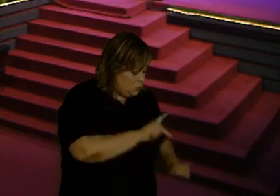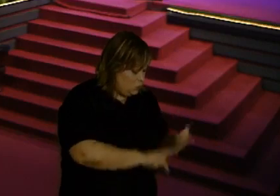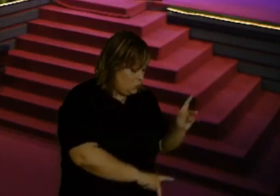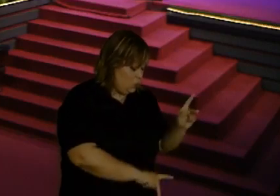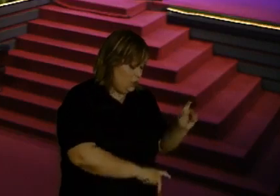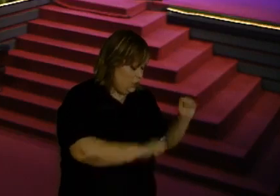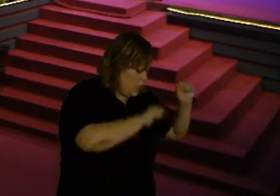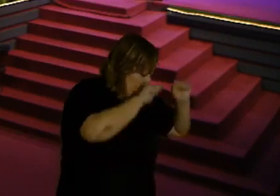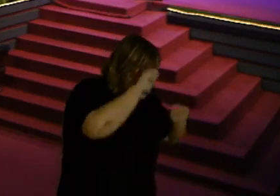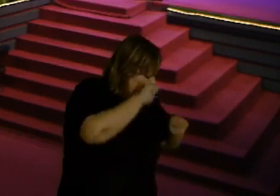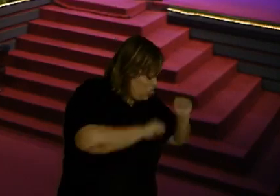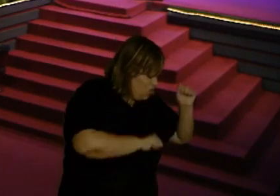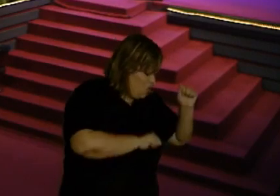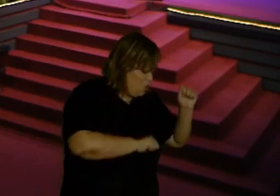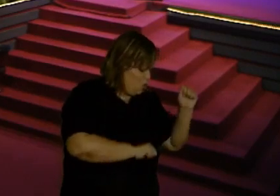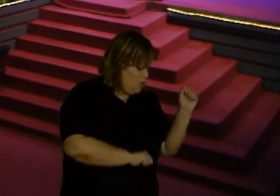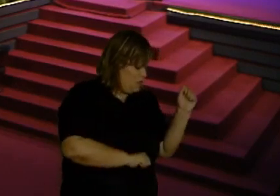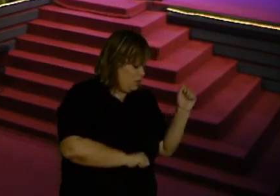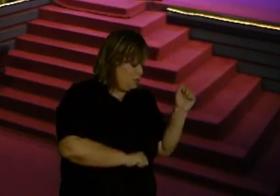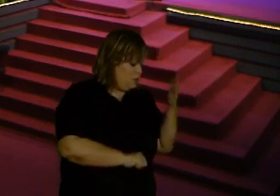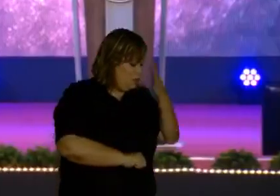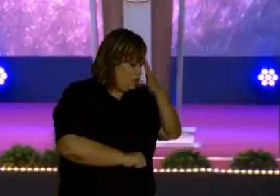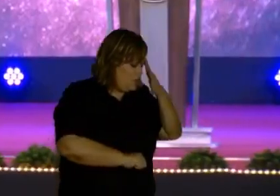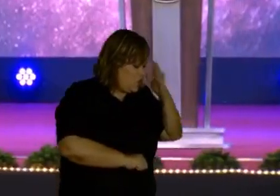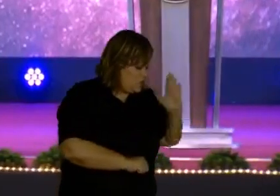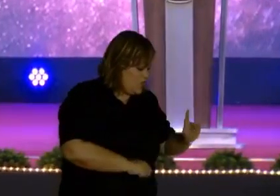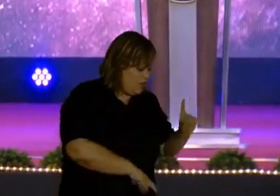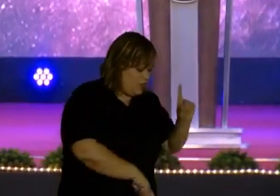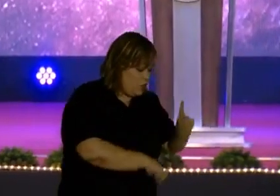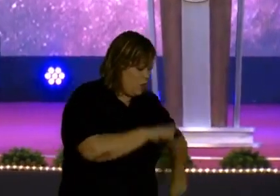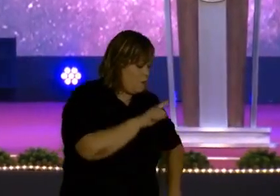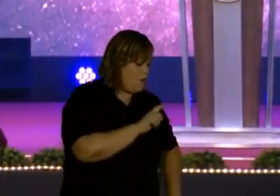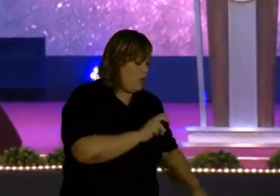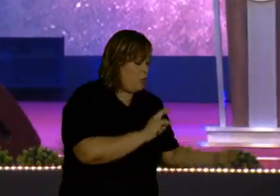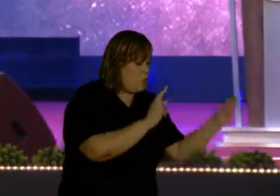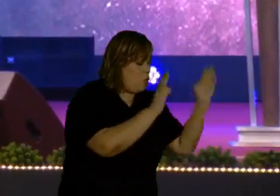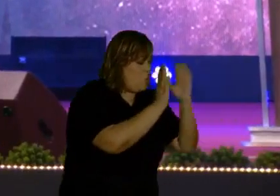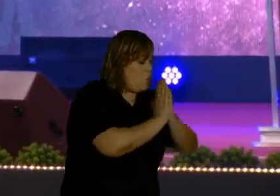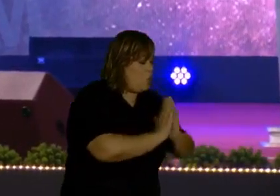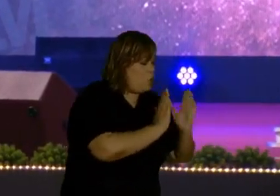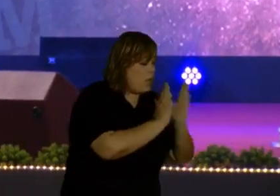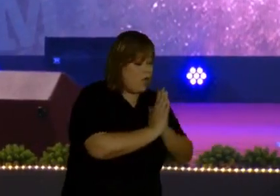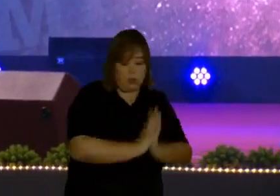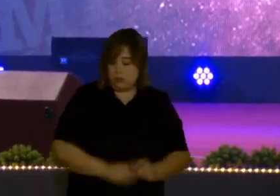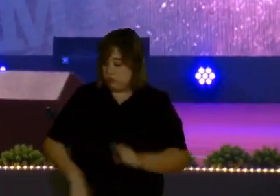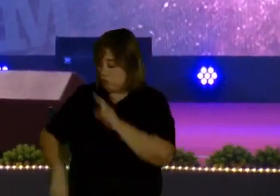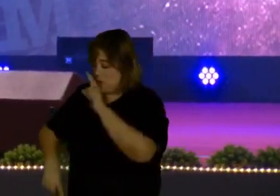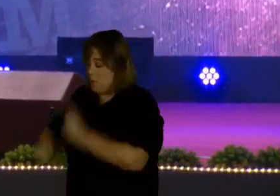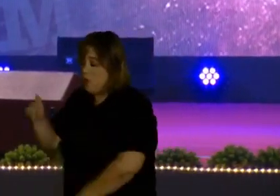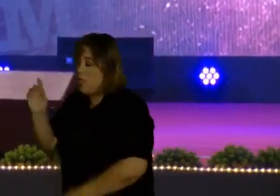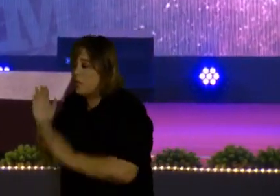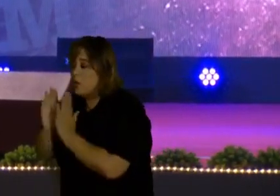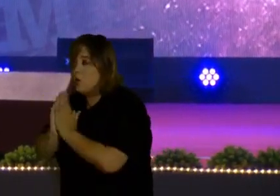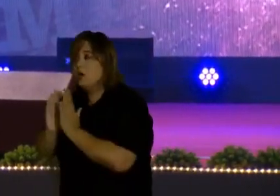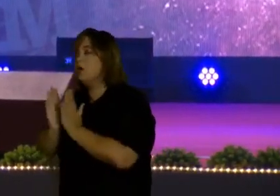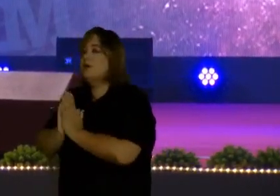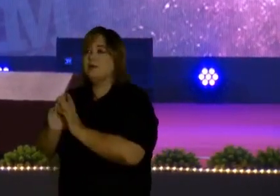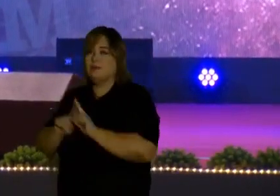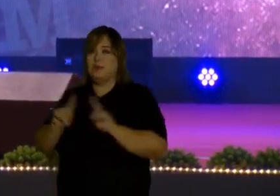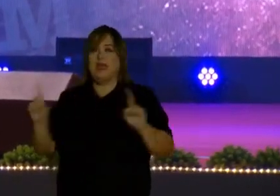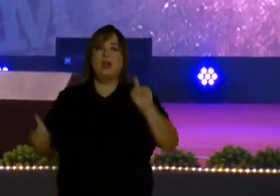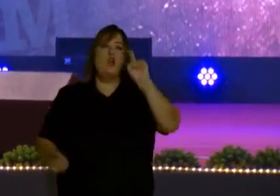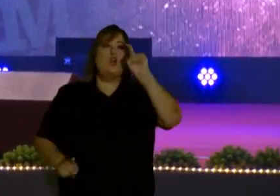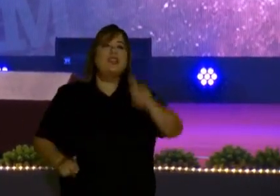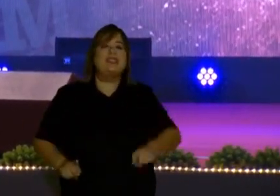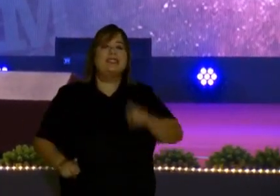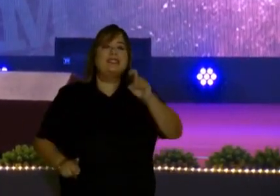Se están dejando engañar y ya no declaran la palabra, ya no guerrean, ya no están al frente. Necesitamos más oración y